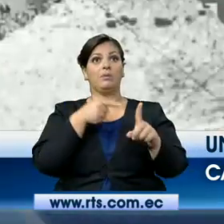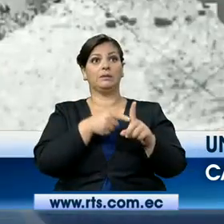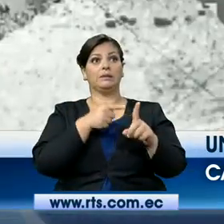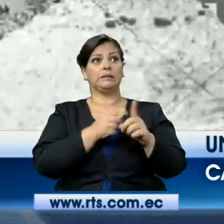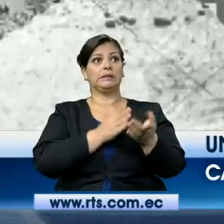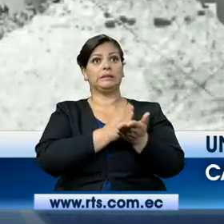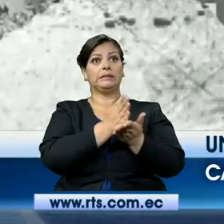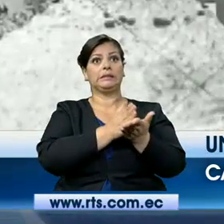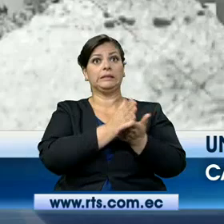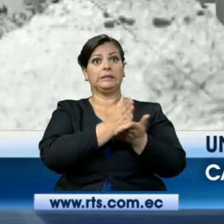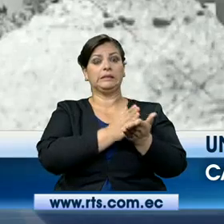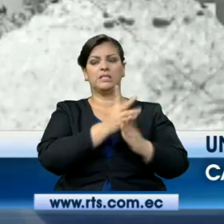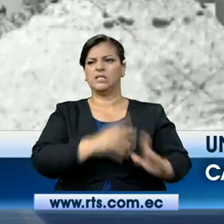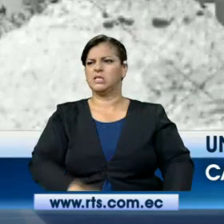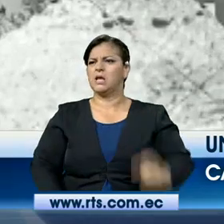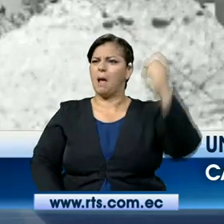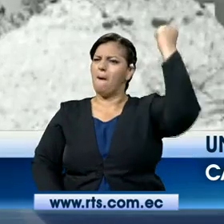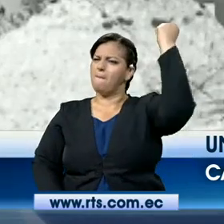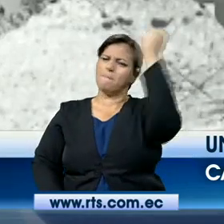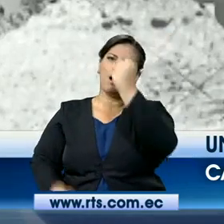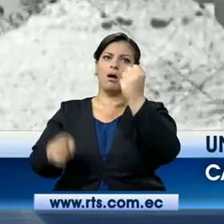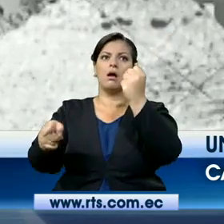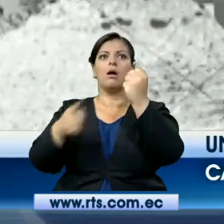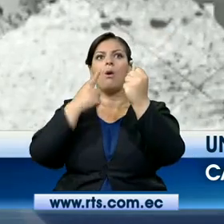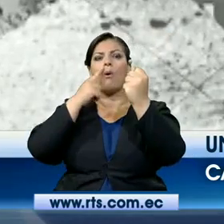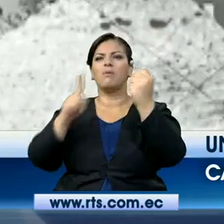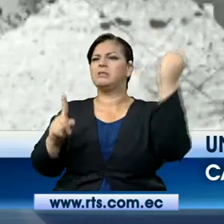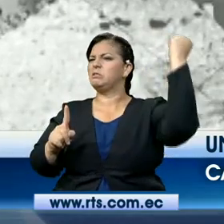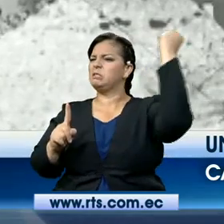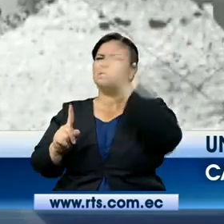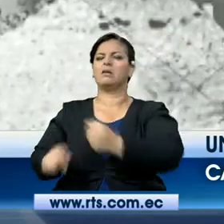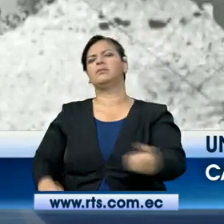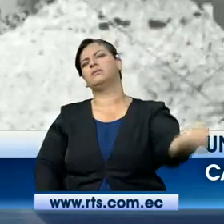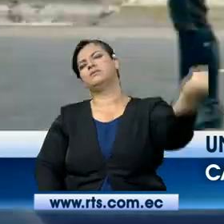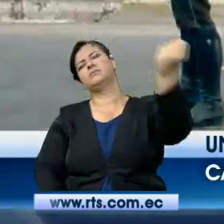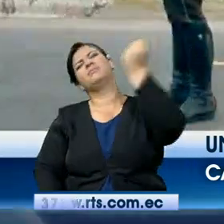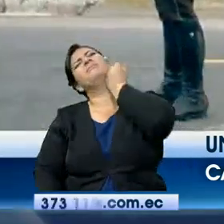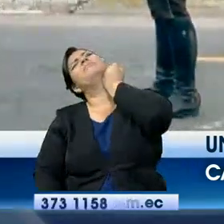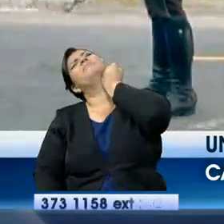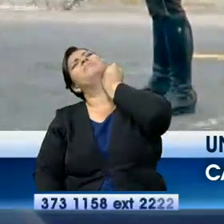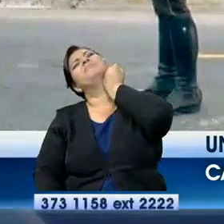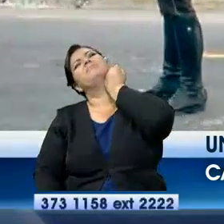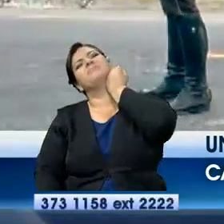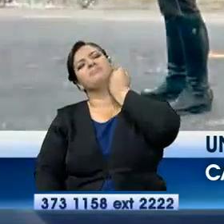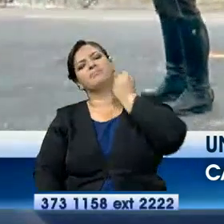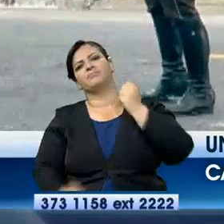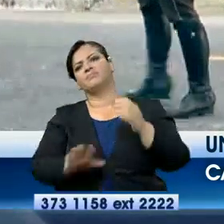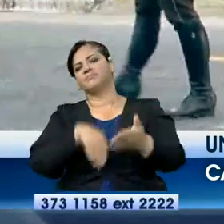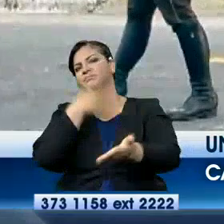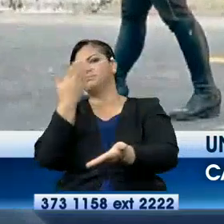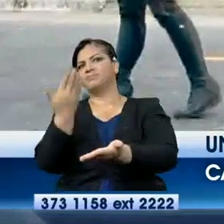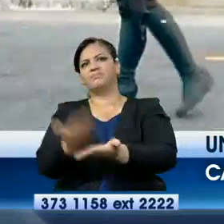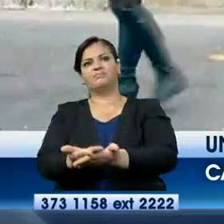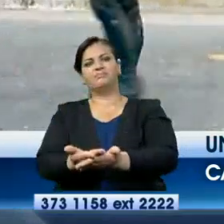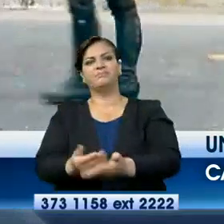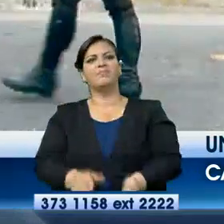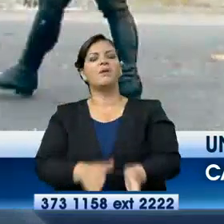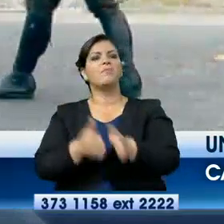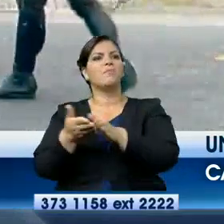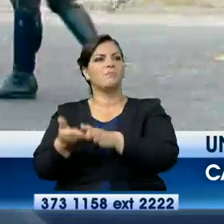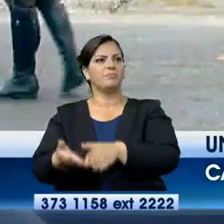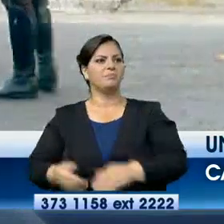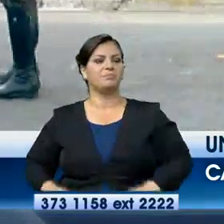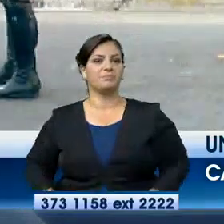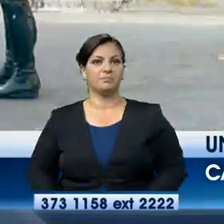Tendido en el piso con una herida, aparentemente de arma blanca a la altura del cuello. Inmediatamente pues acuden las unidades